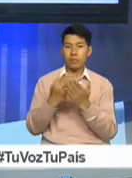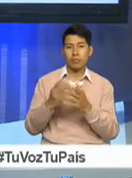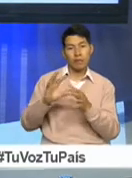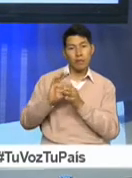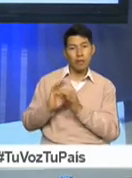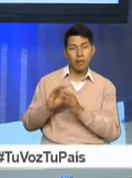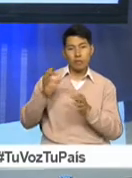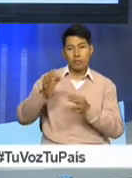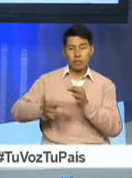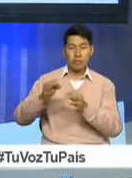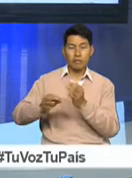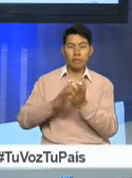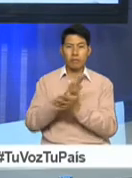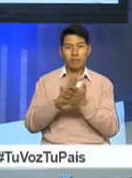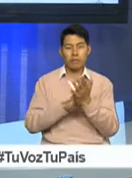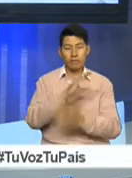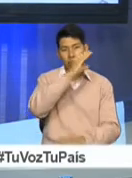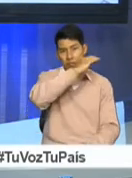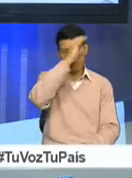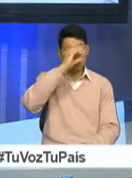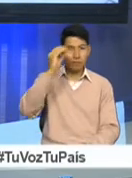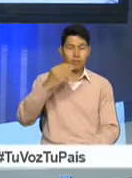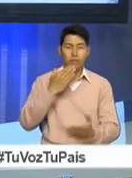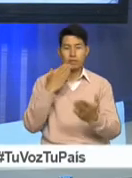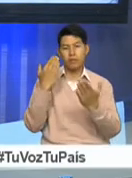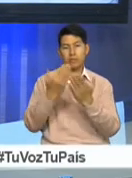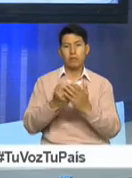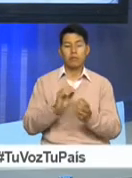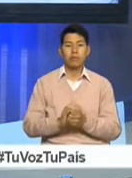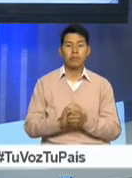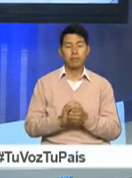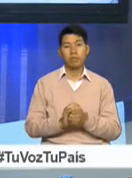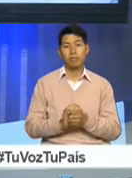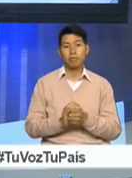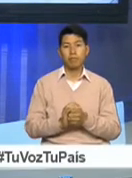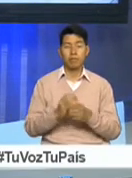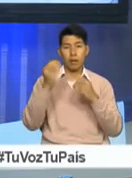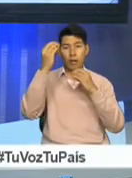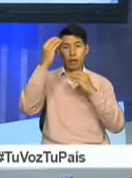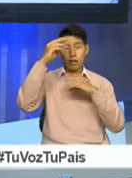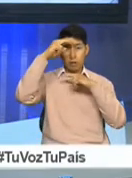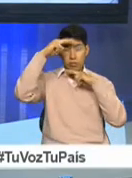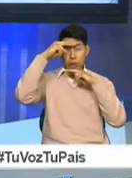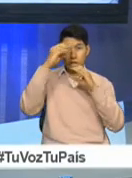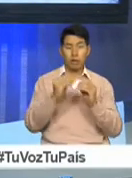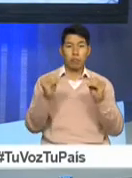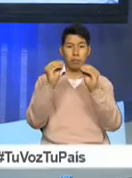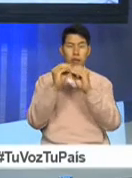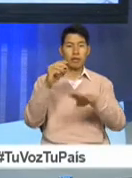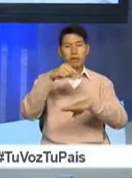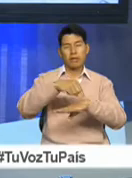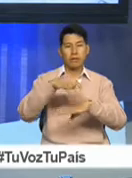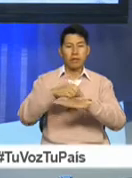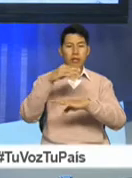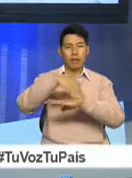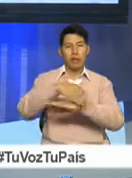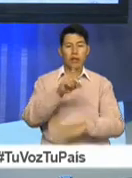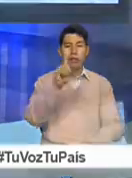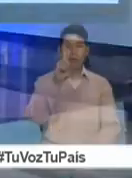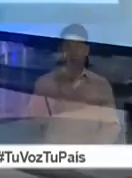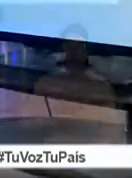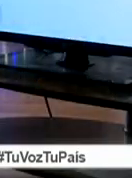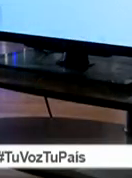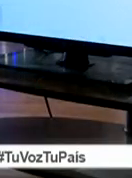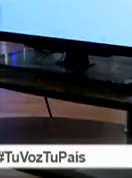cristian riveros quien realiza la interpretación de lengua de señas más información hoy a la una de la tarde que tengan un excelente viernes hasta pronto